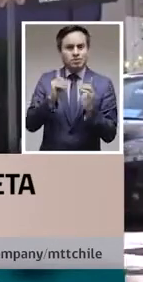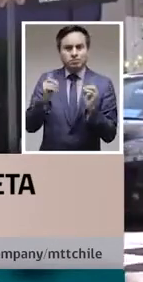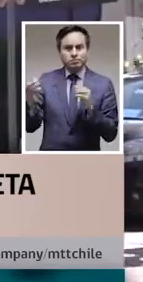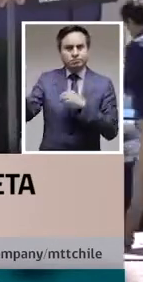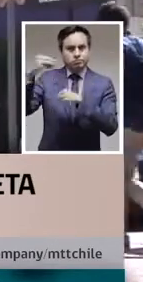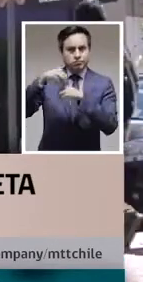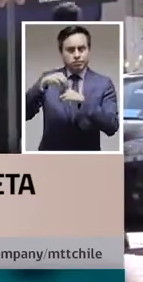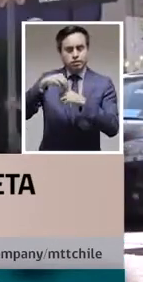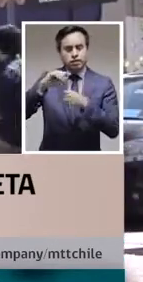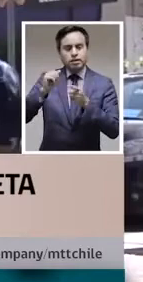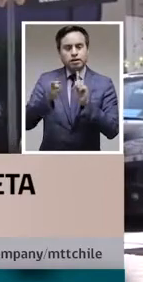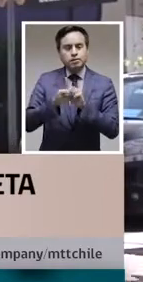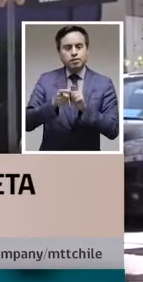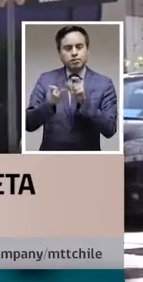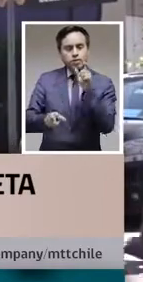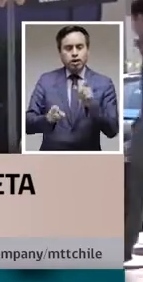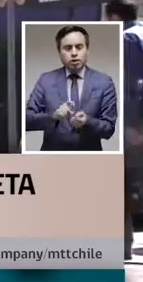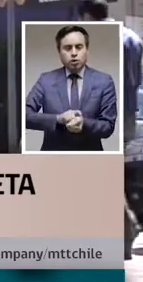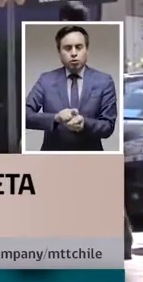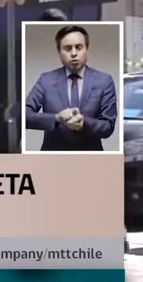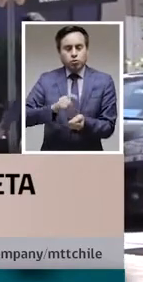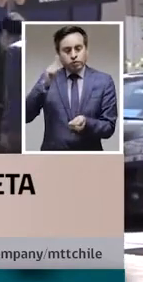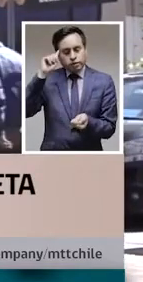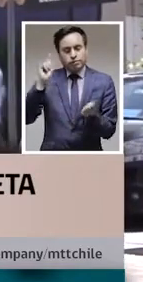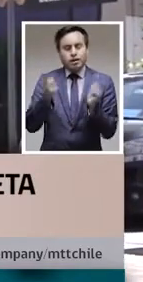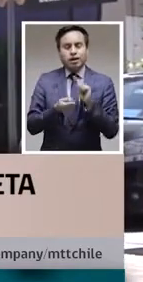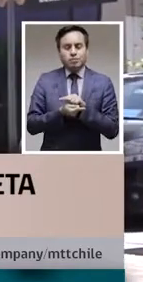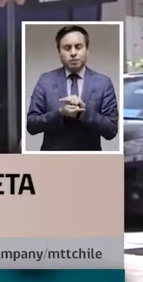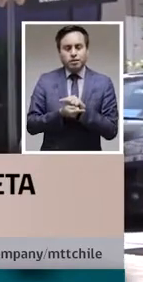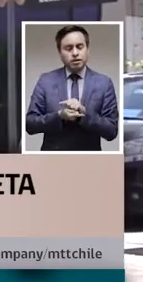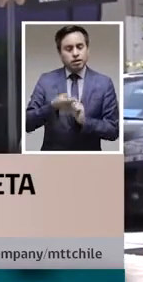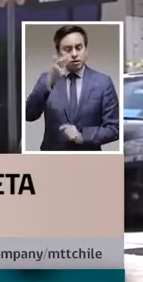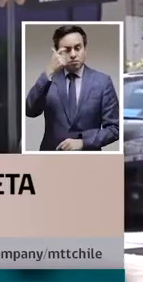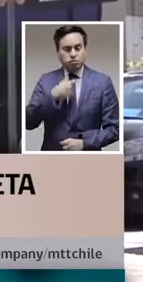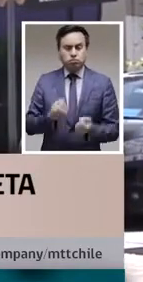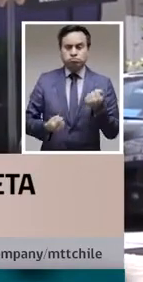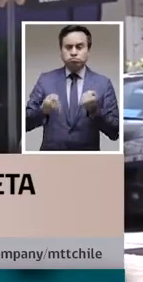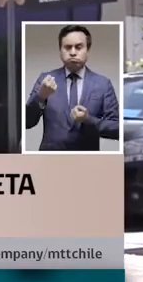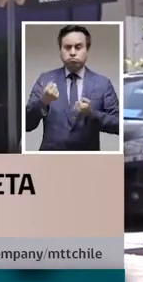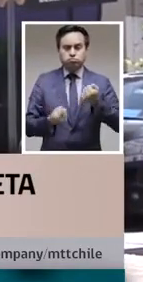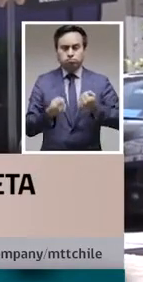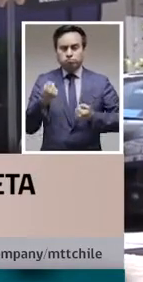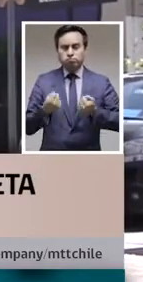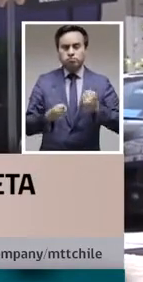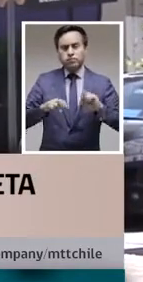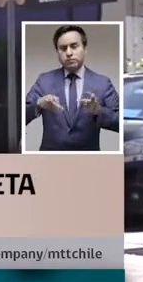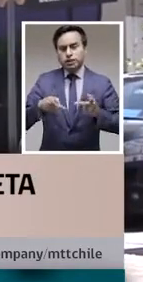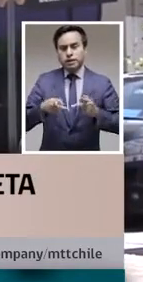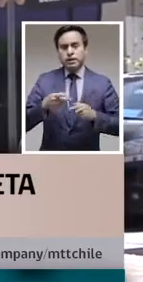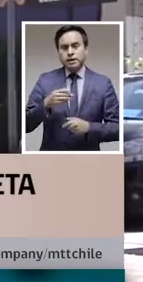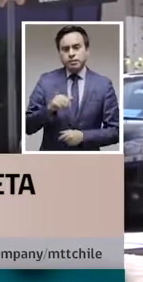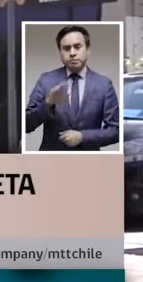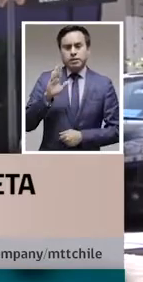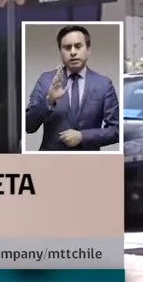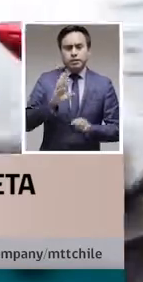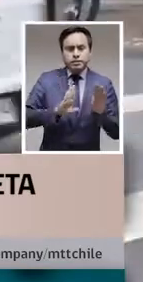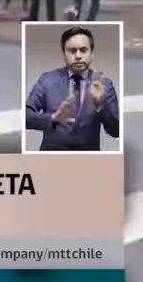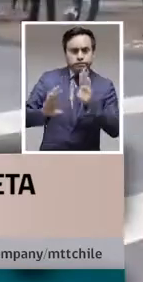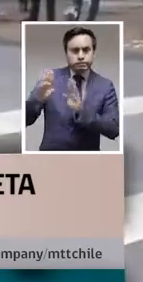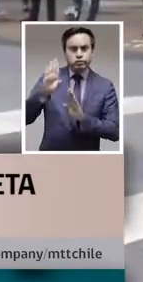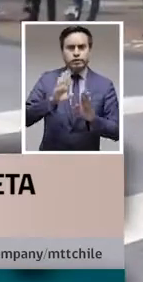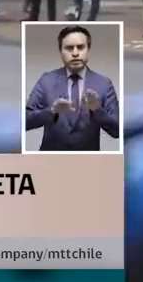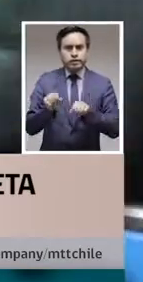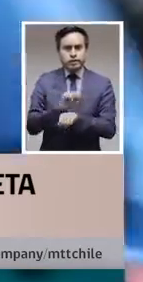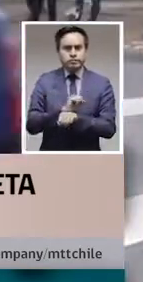manera que se cambien las conductas. Lo que queremos es que la conducta de conducción sea mucho más prudente